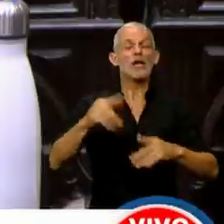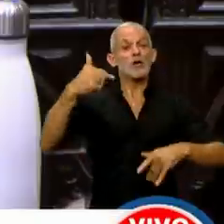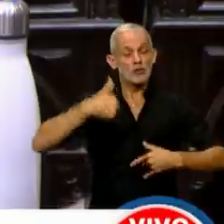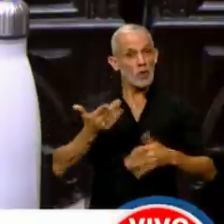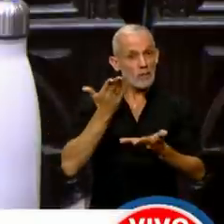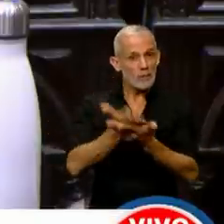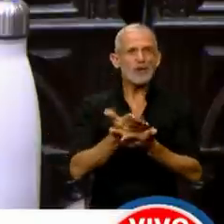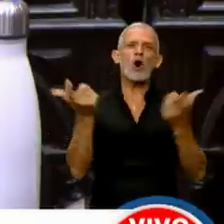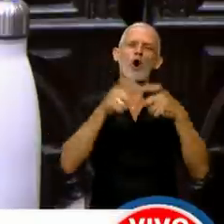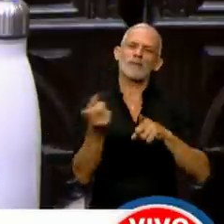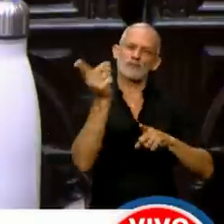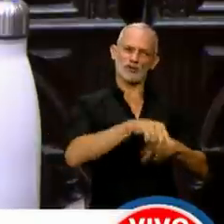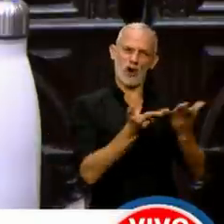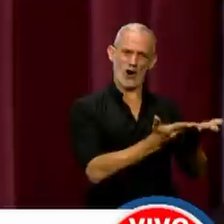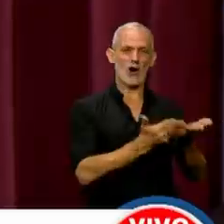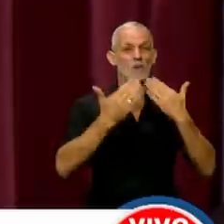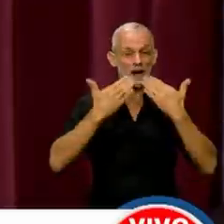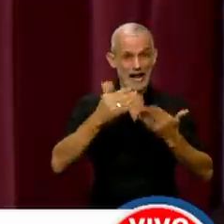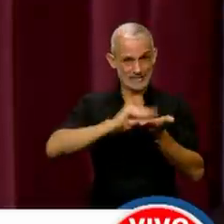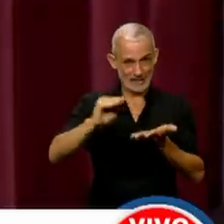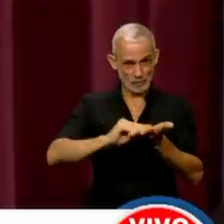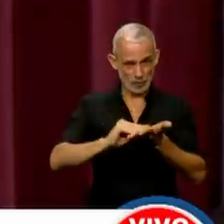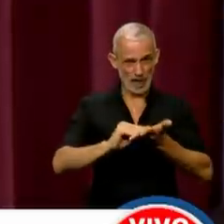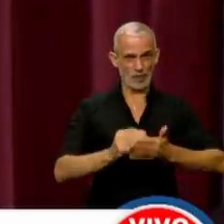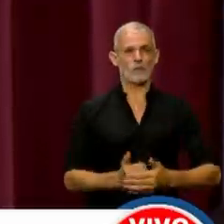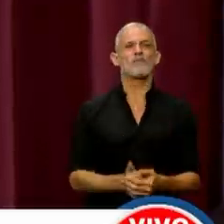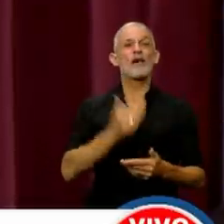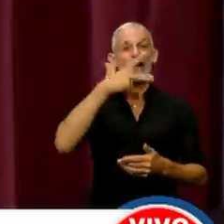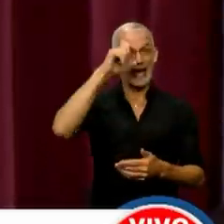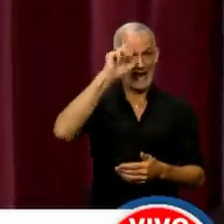lícito que pase a comisión gracias diputados